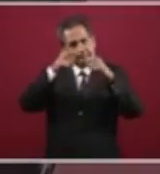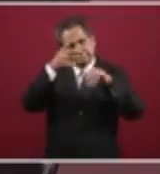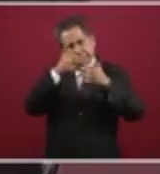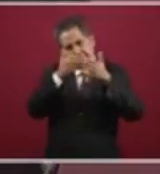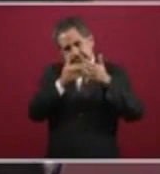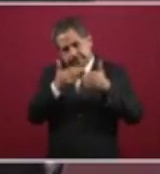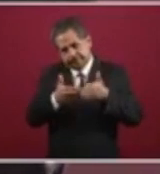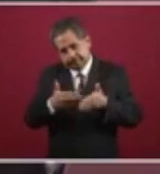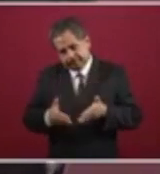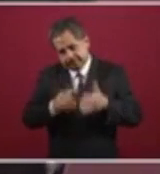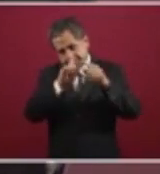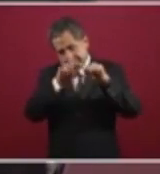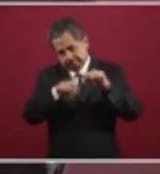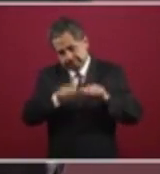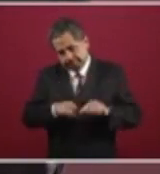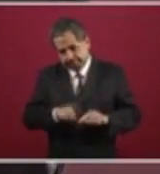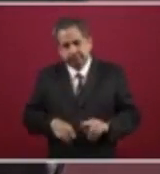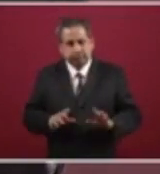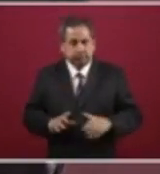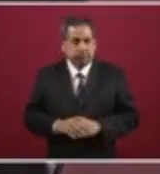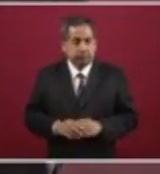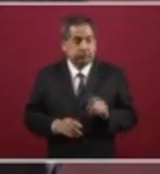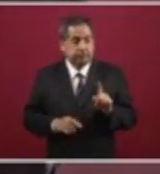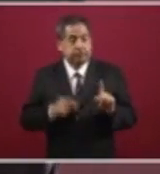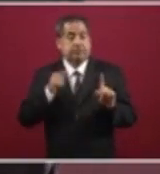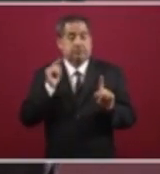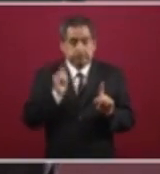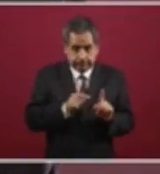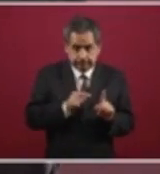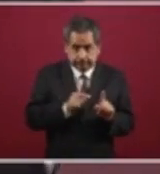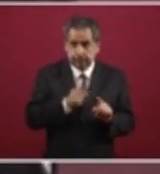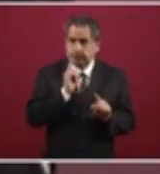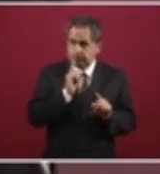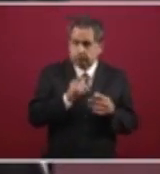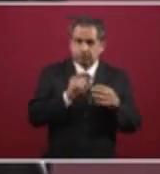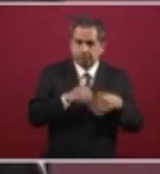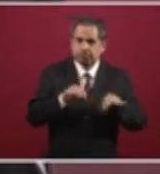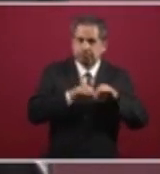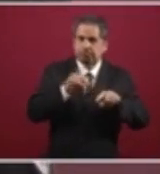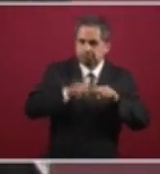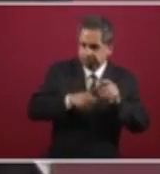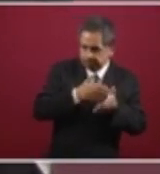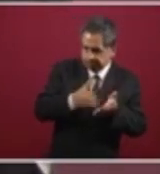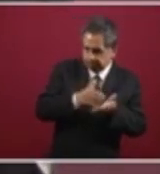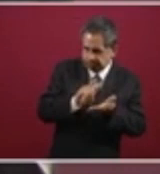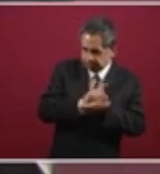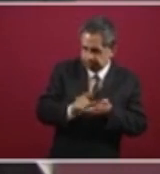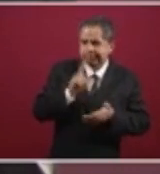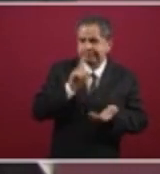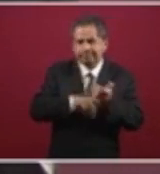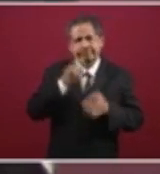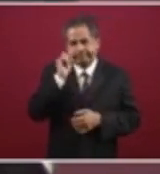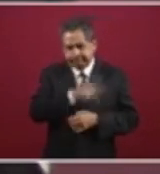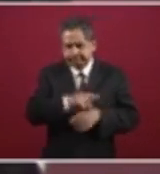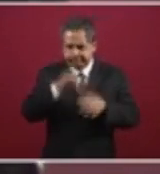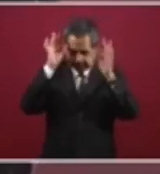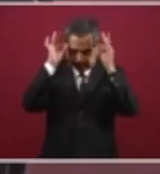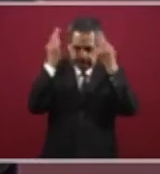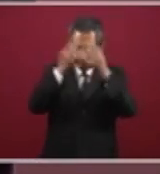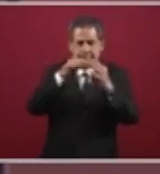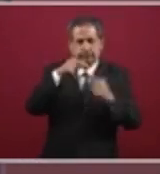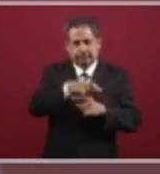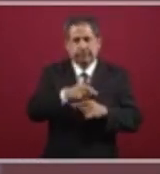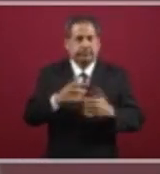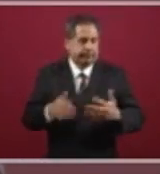Y una área que se está limpiando es precisamente la de aduanas. Entonces,